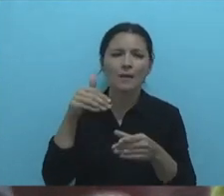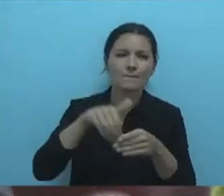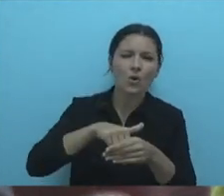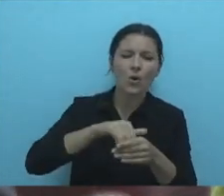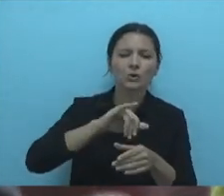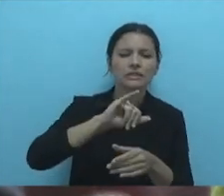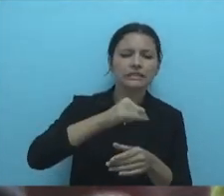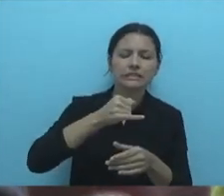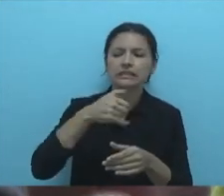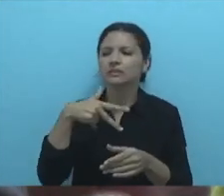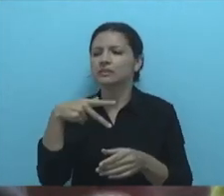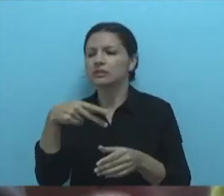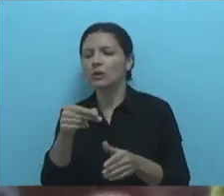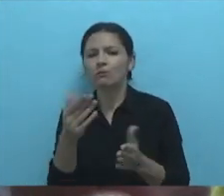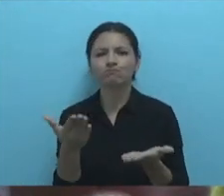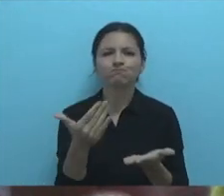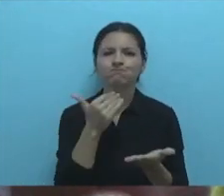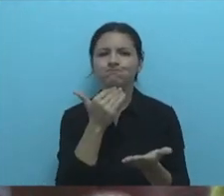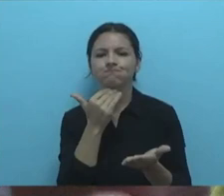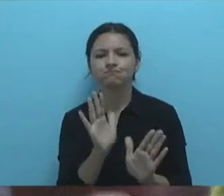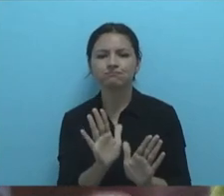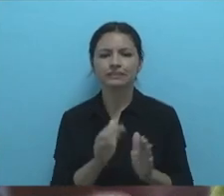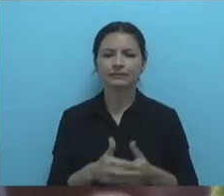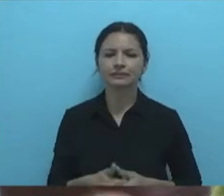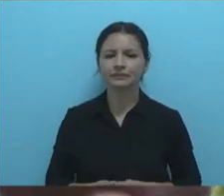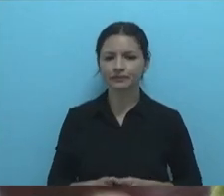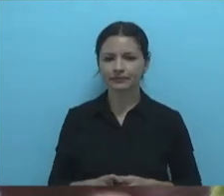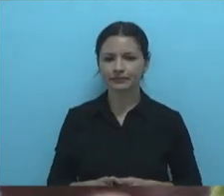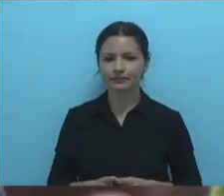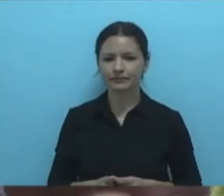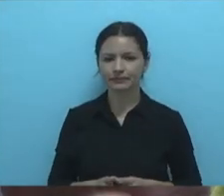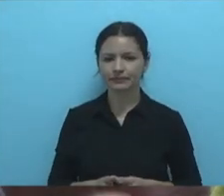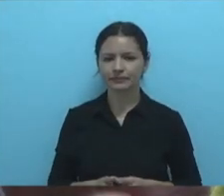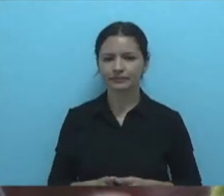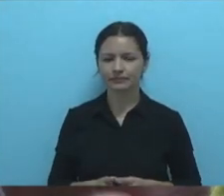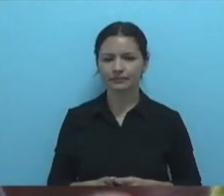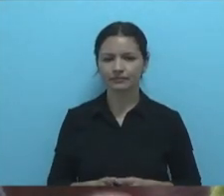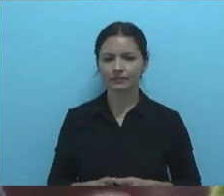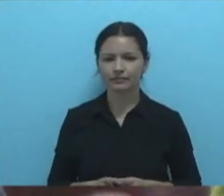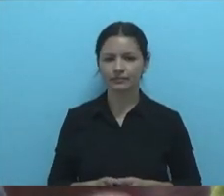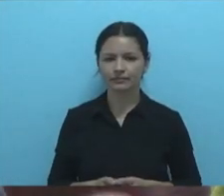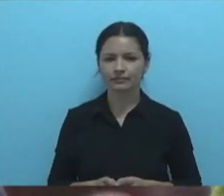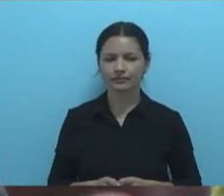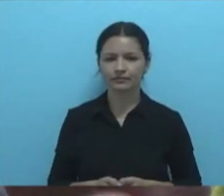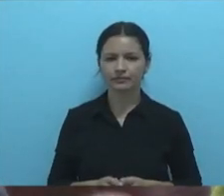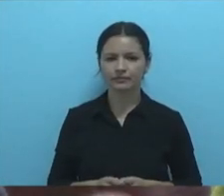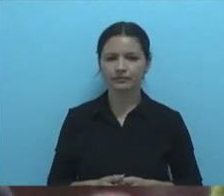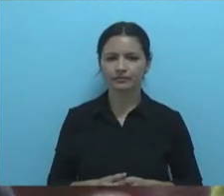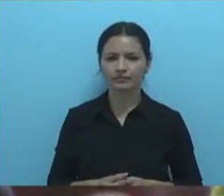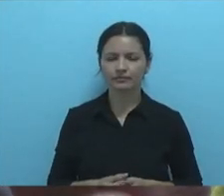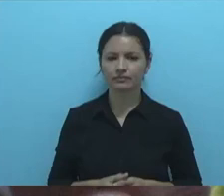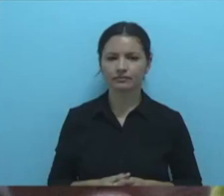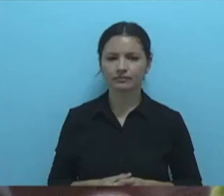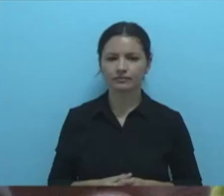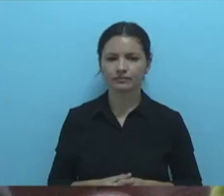a la participación pueden poner en cuestionamiento algún resultado electoral esto no tiene ningún color partidario además